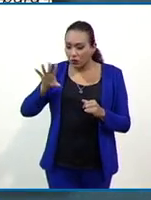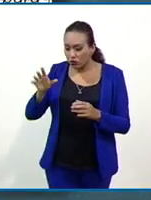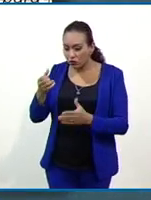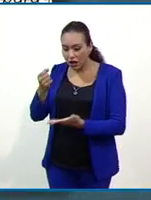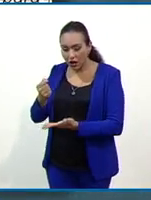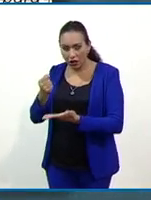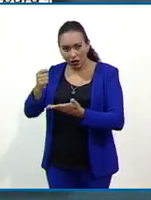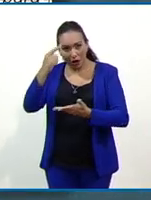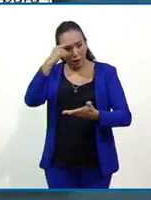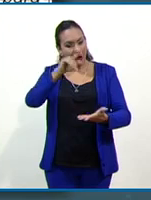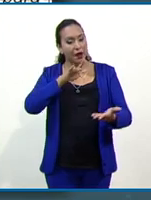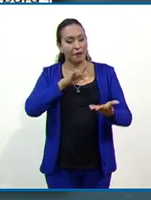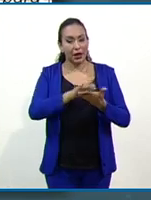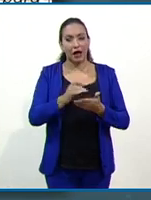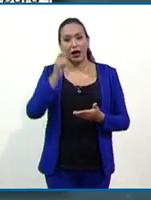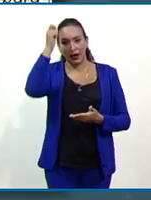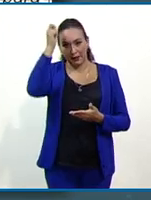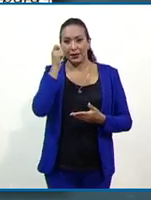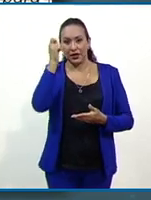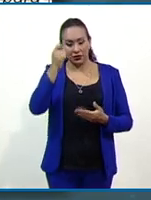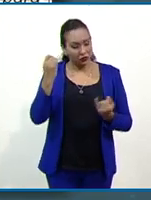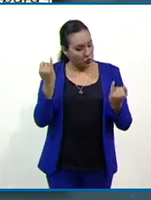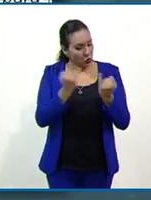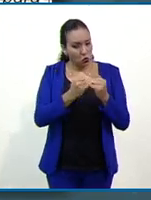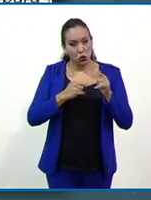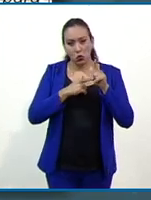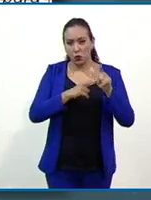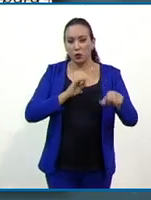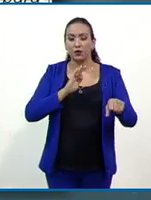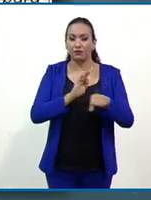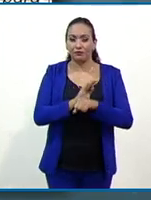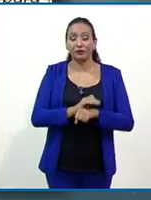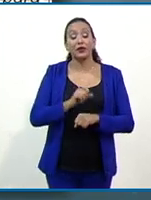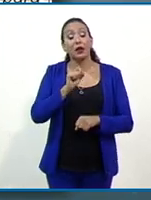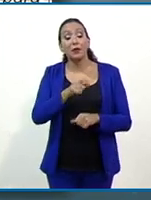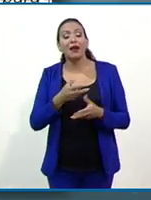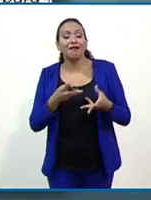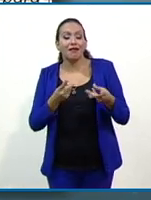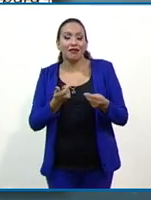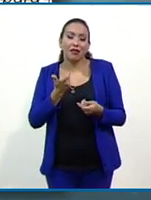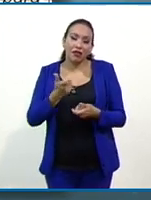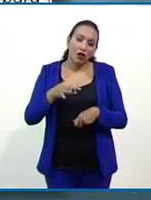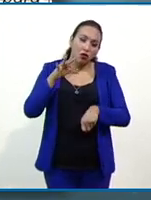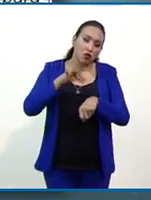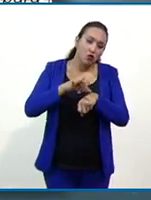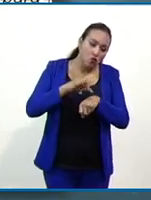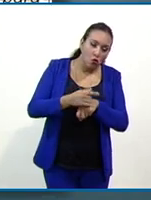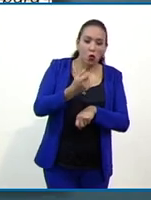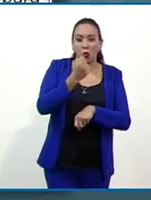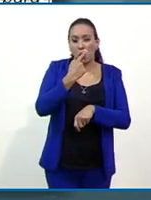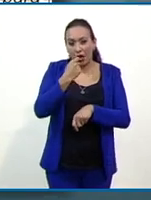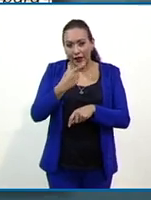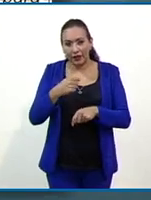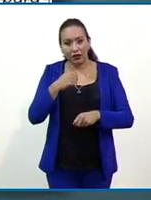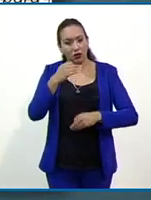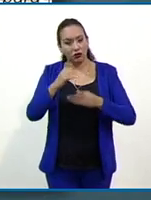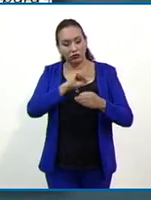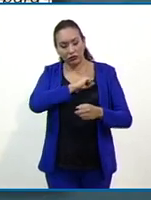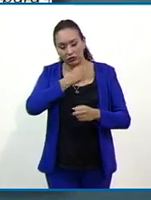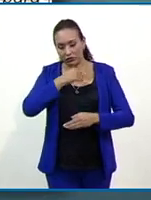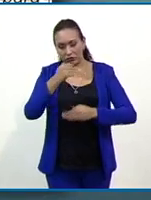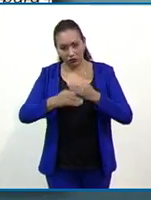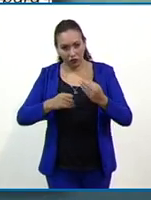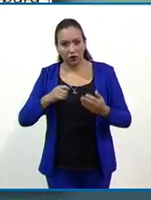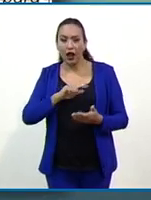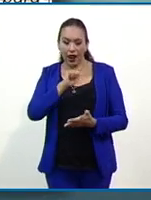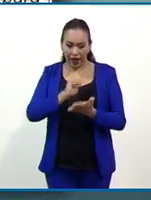la cobertura del pago de pensiones complementarias, apoyos médicos y otras obligaciones conforme a lo que establecen las leyes y